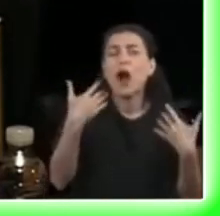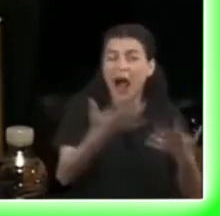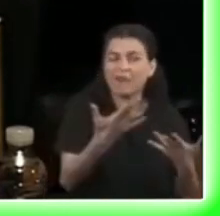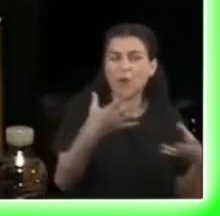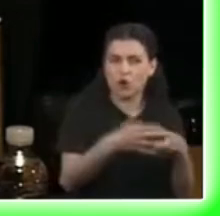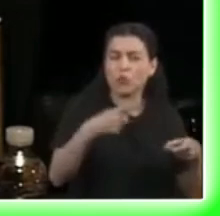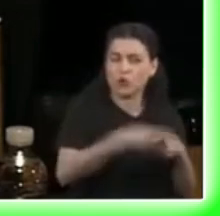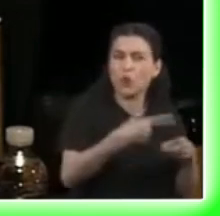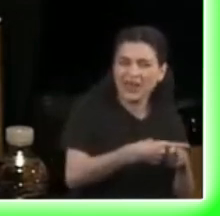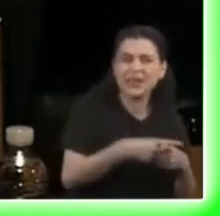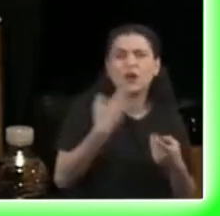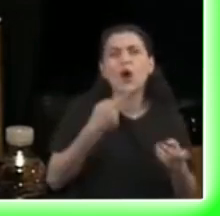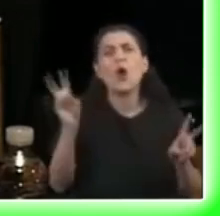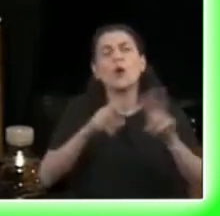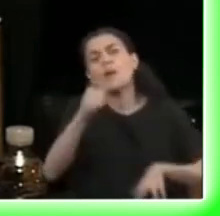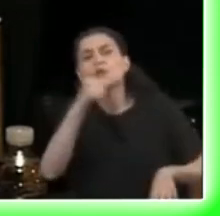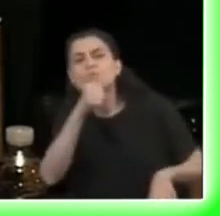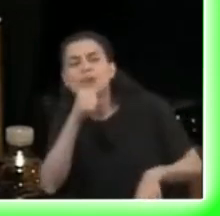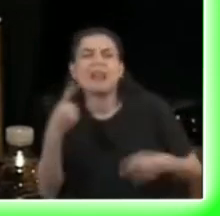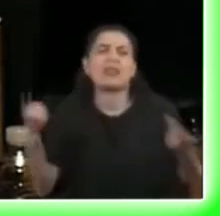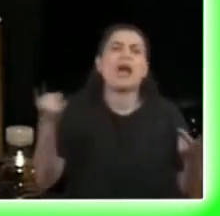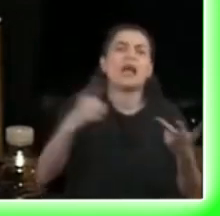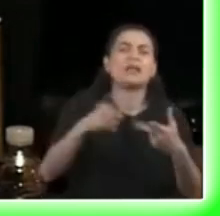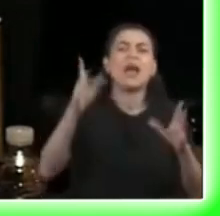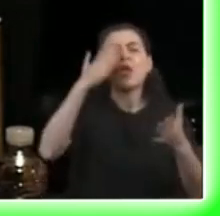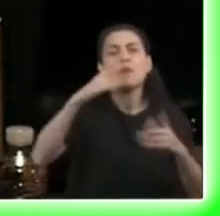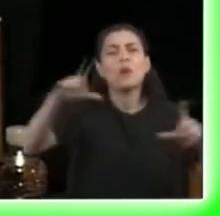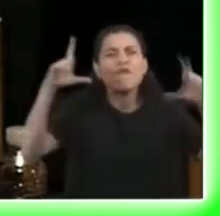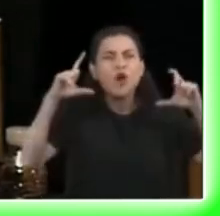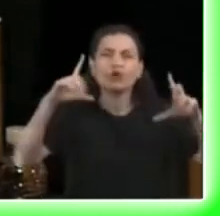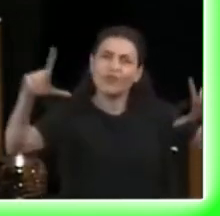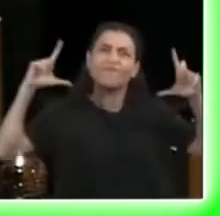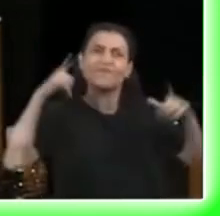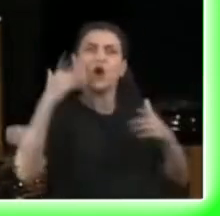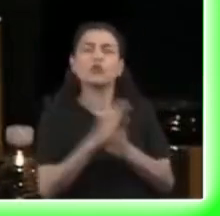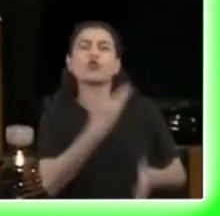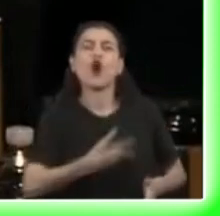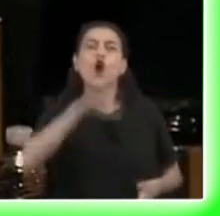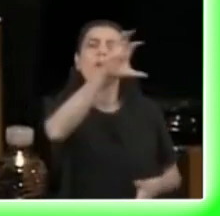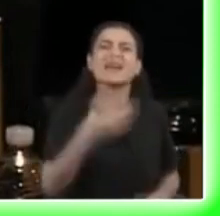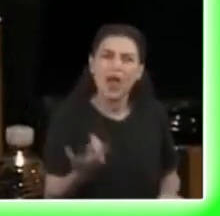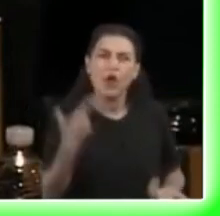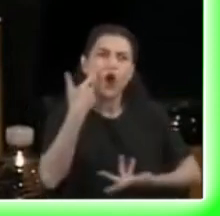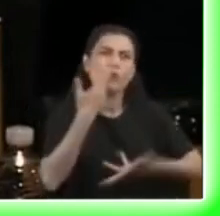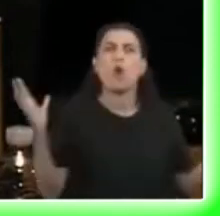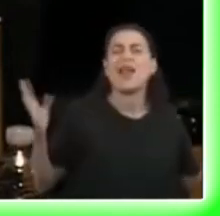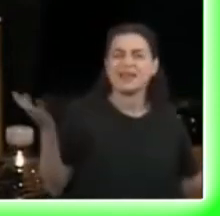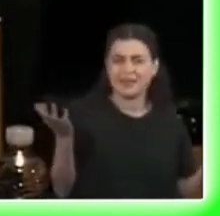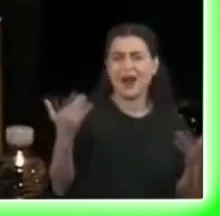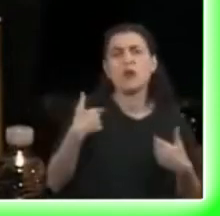y sacarse fotos con el intendente y el gobernador. Muy interesante, días atrás,